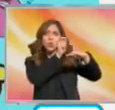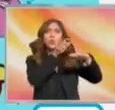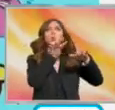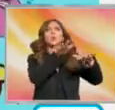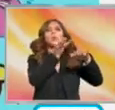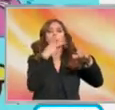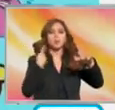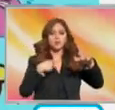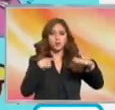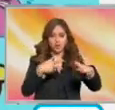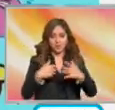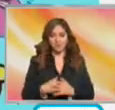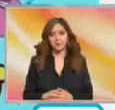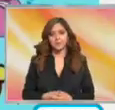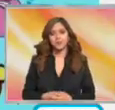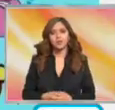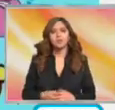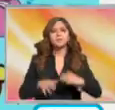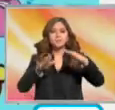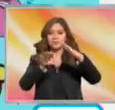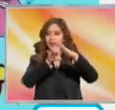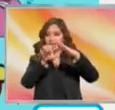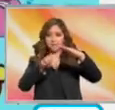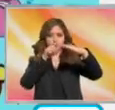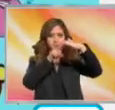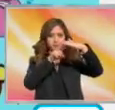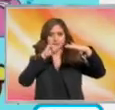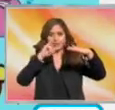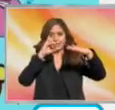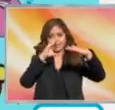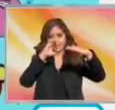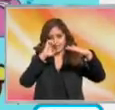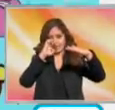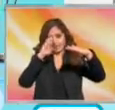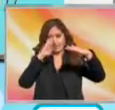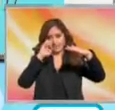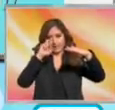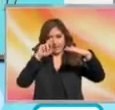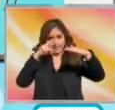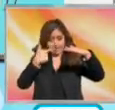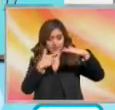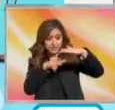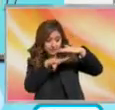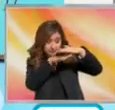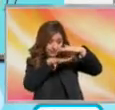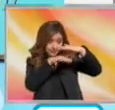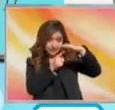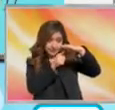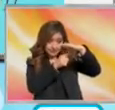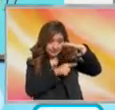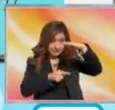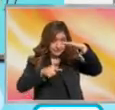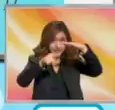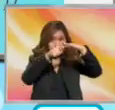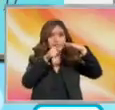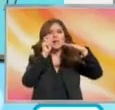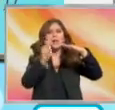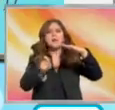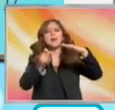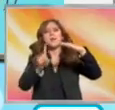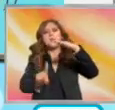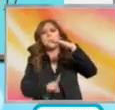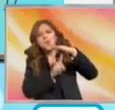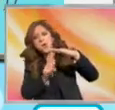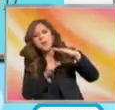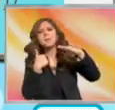es, ok, la parte que no se ve, pero digamos que es la parte del esfuerzo, la parte, pues un poquito como la parte mala, ¿no? O sea, todo lo que